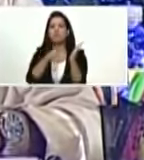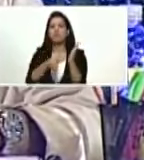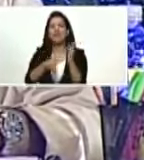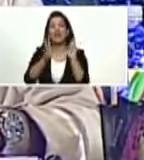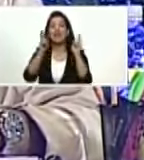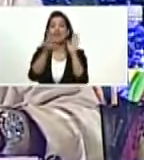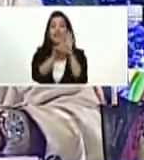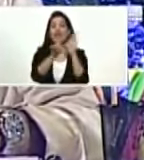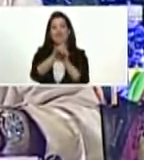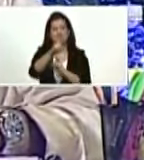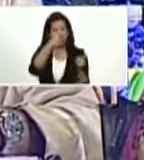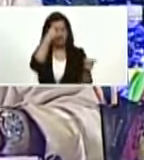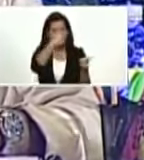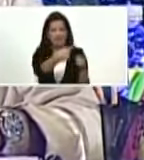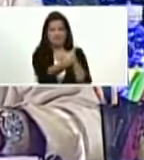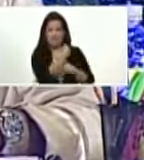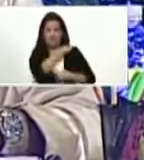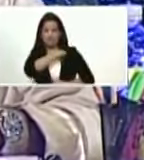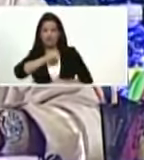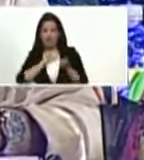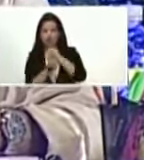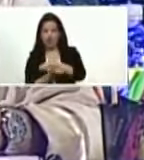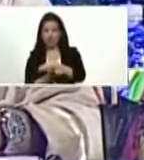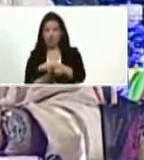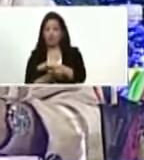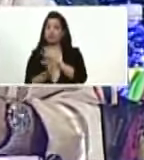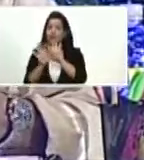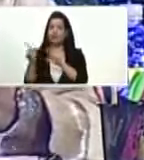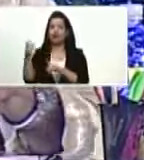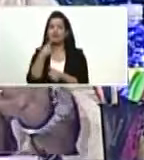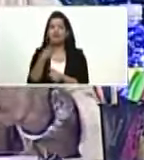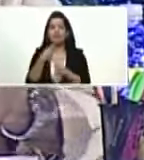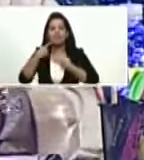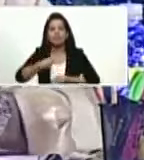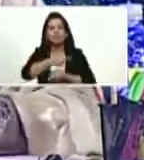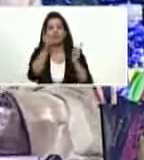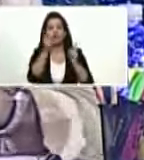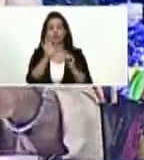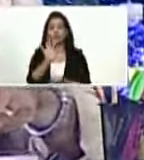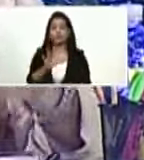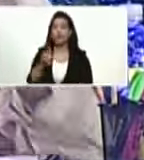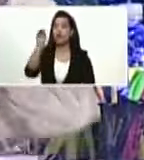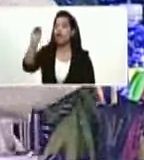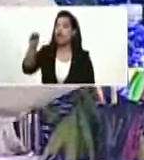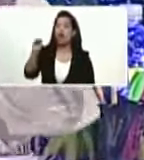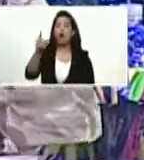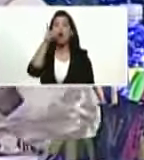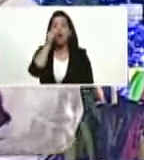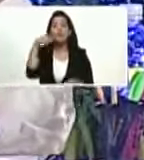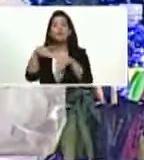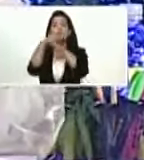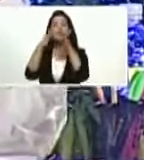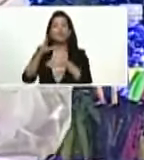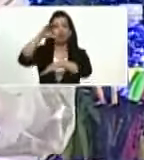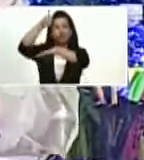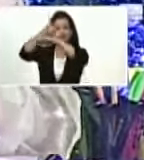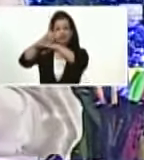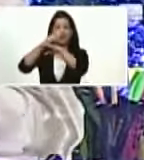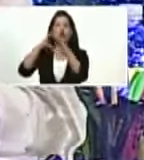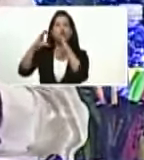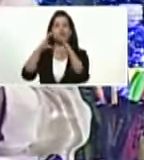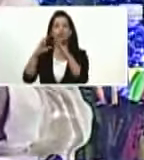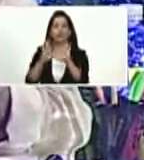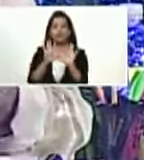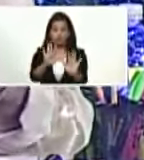de privatización. Fíjense ustedes, Luis José, fíjense ustedes, yo voy a hacer una